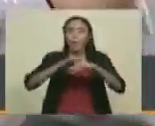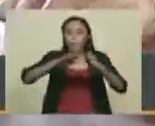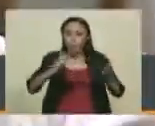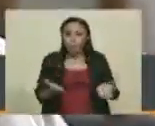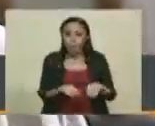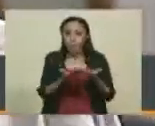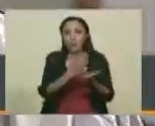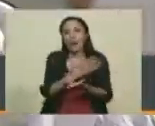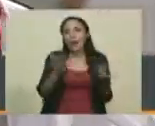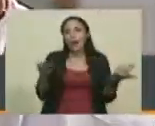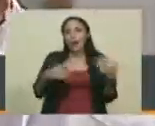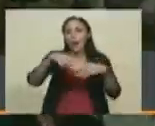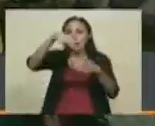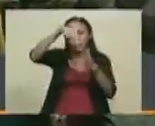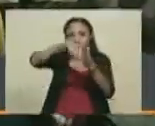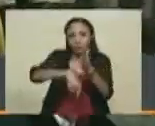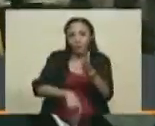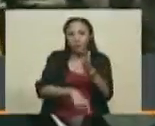está seguro en el tanque.